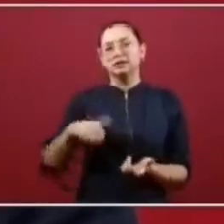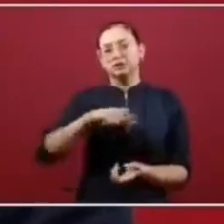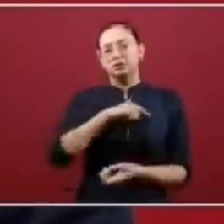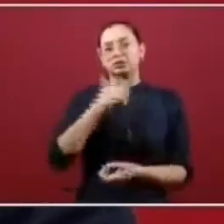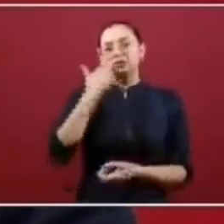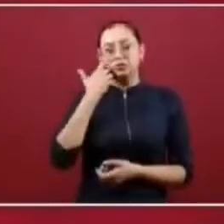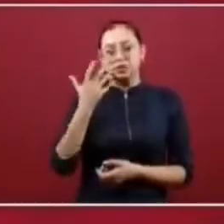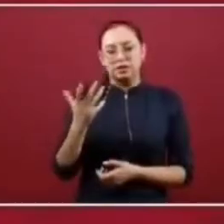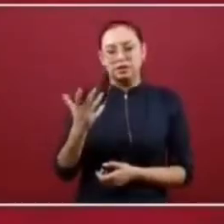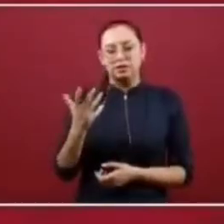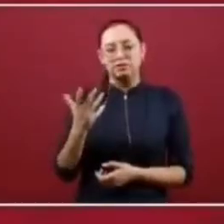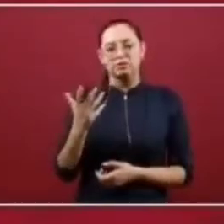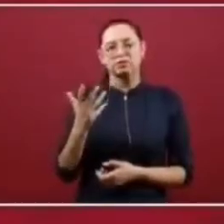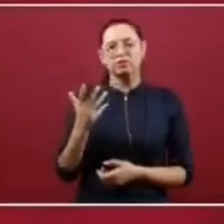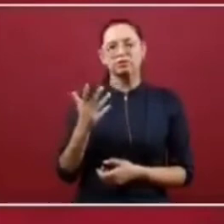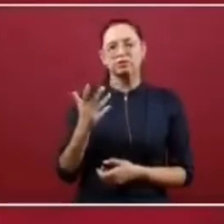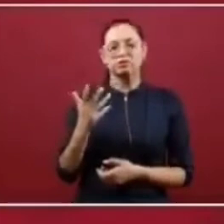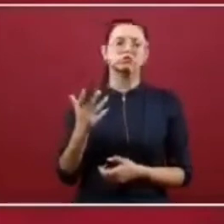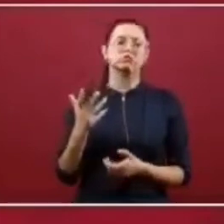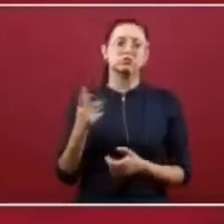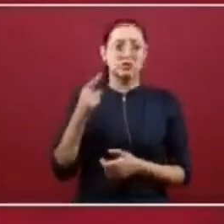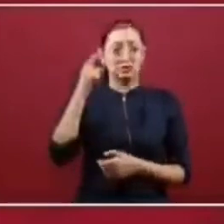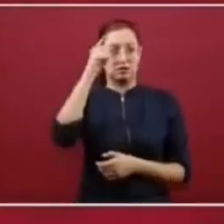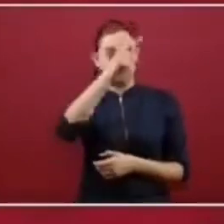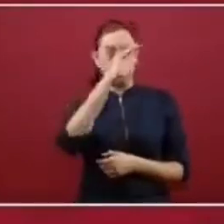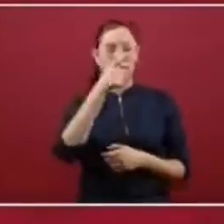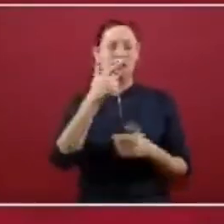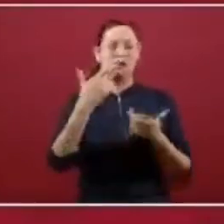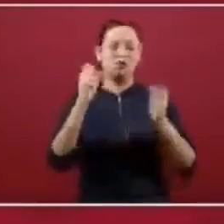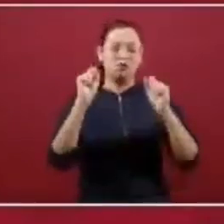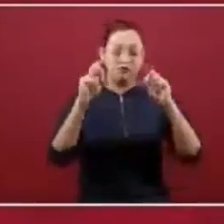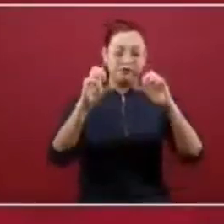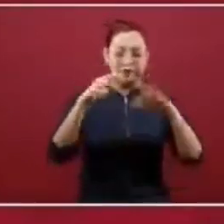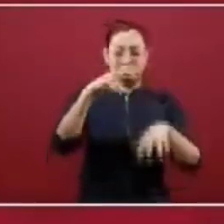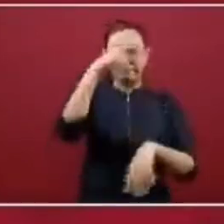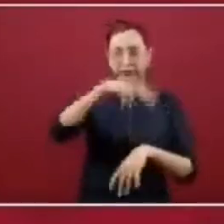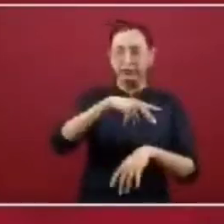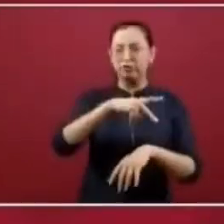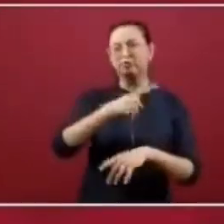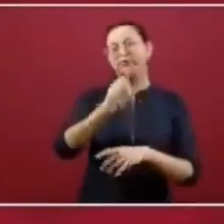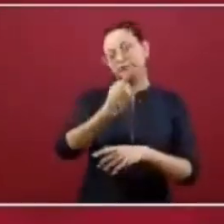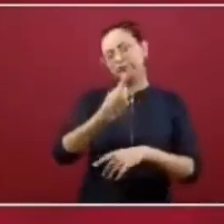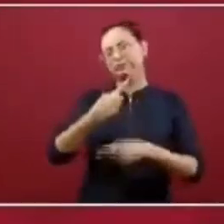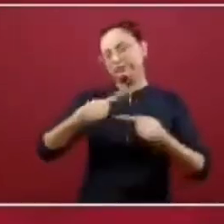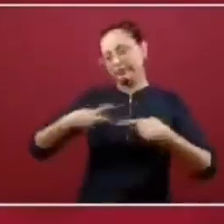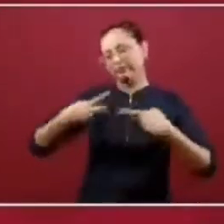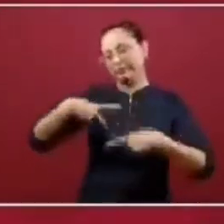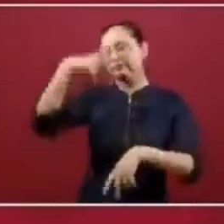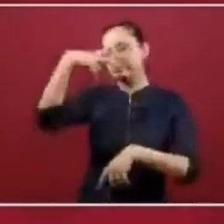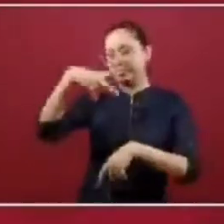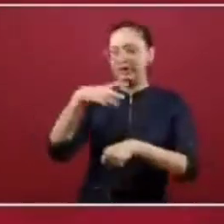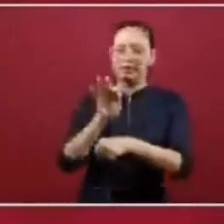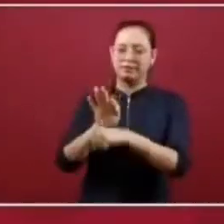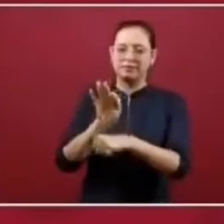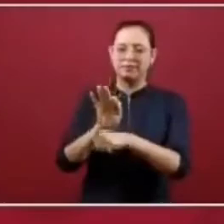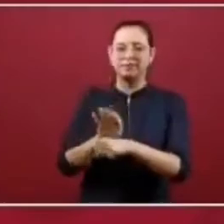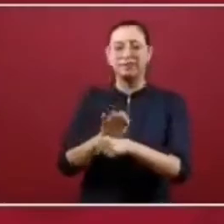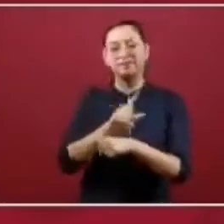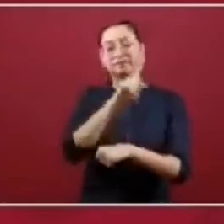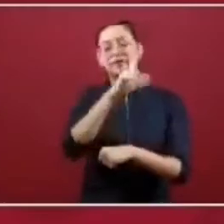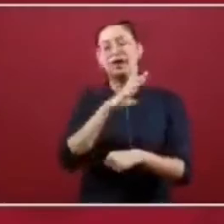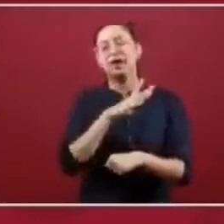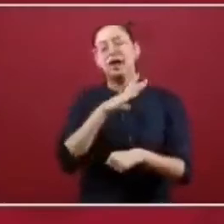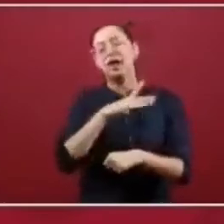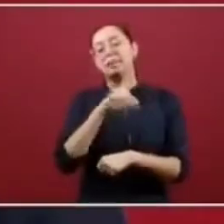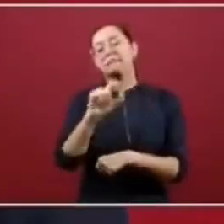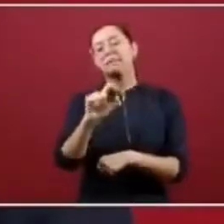queremos que protejan a los mexicanos, a los 24